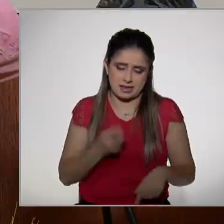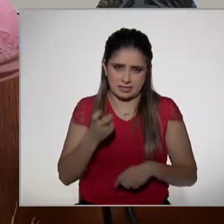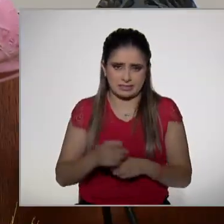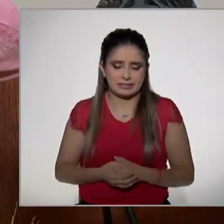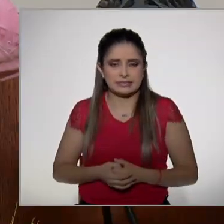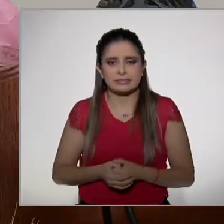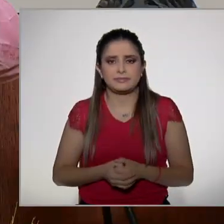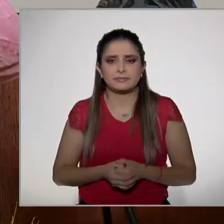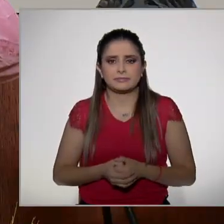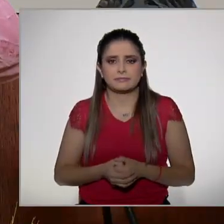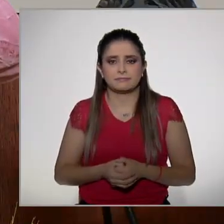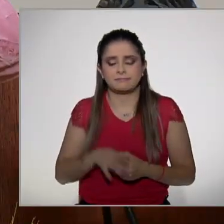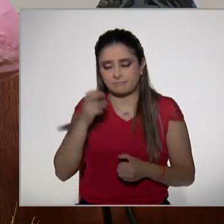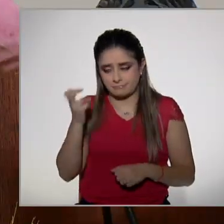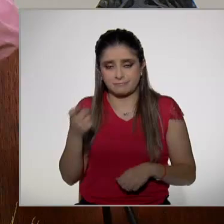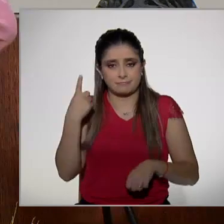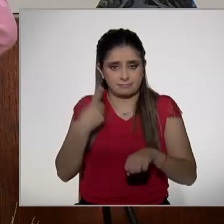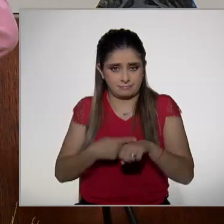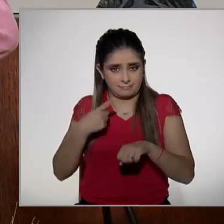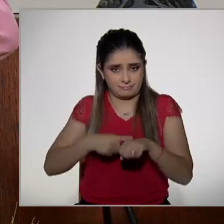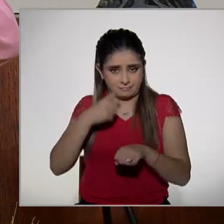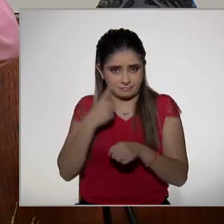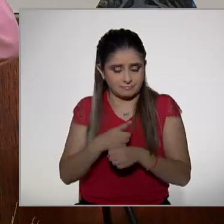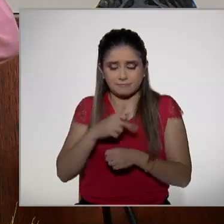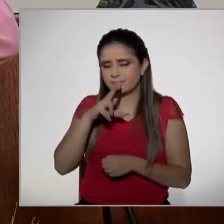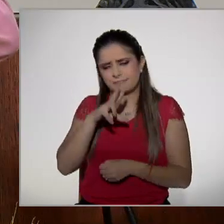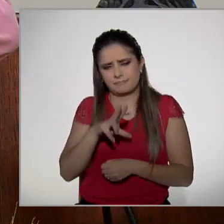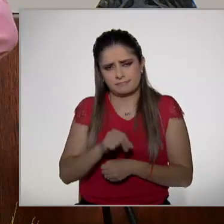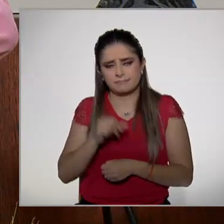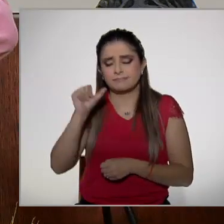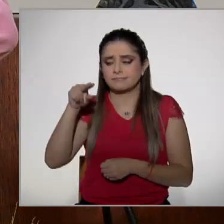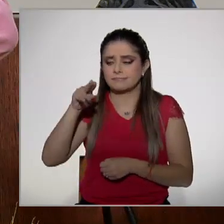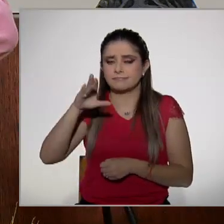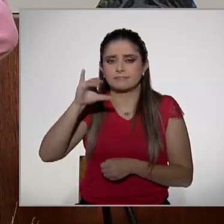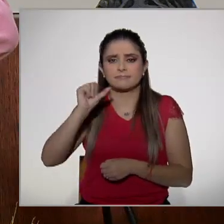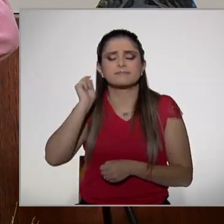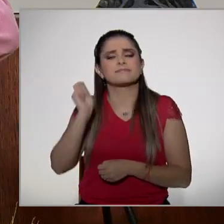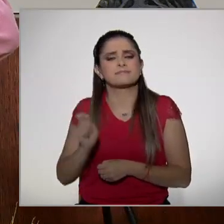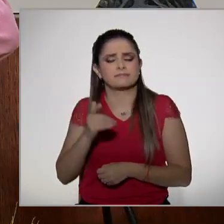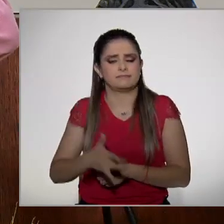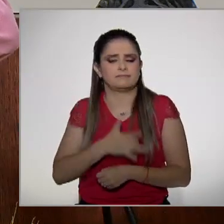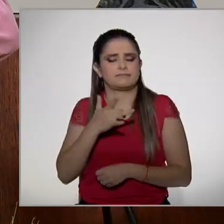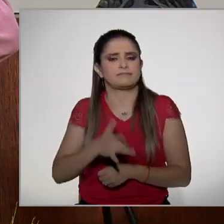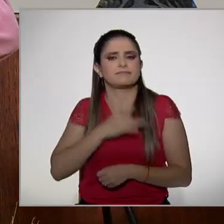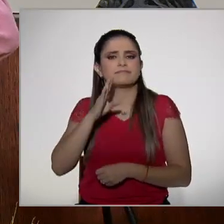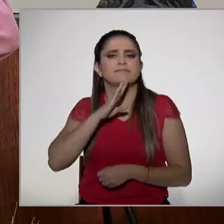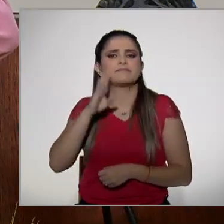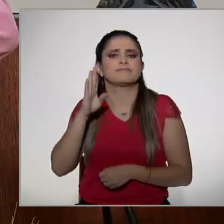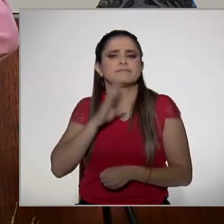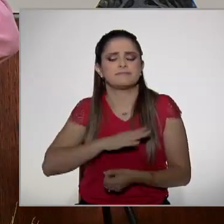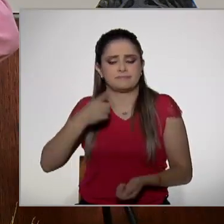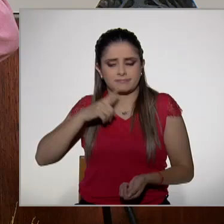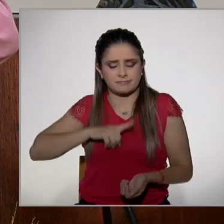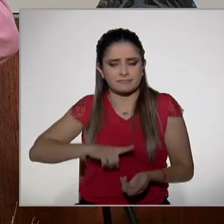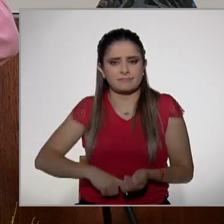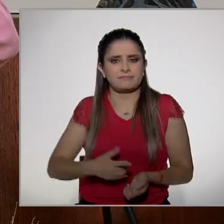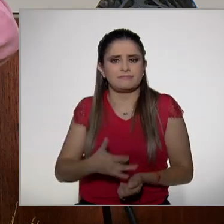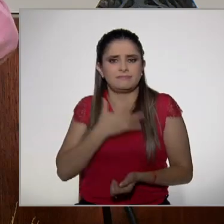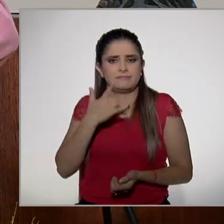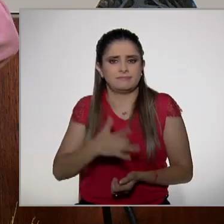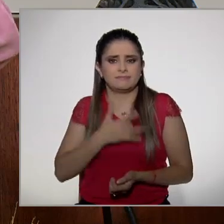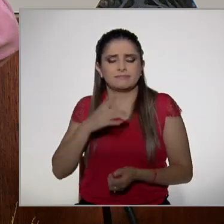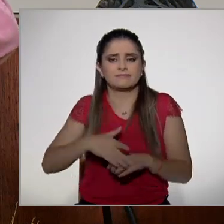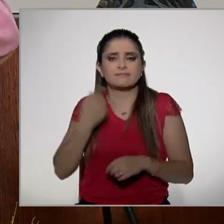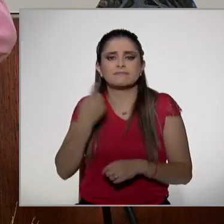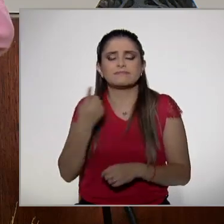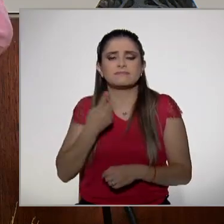como vemos no es una enfermedad es eso es un signo podemos decirlo así porque el conjunto de signos inició un síndrome anémico